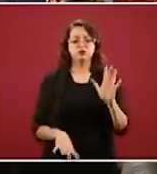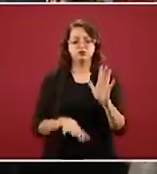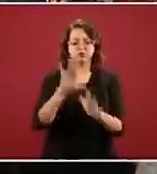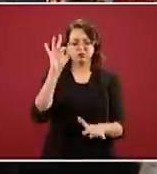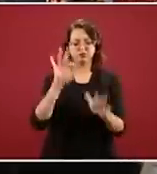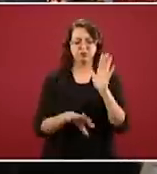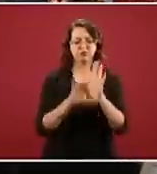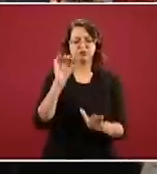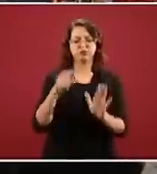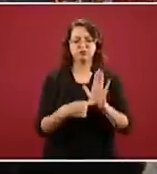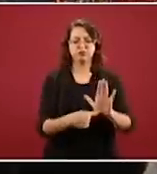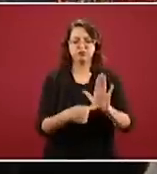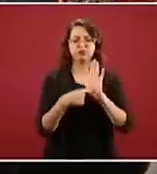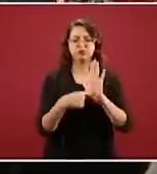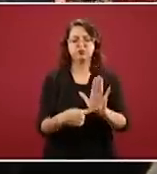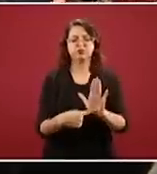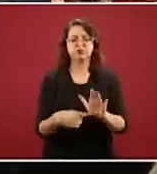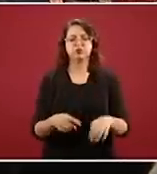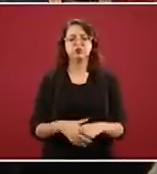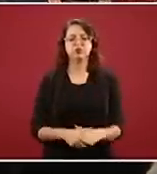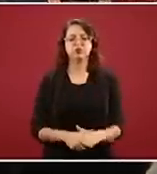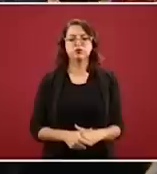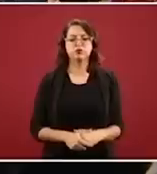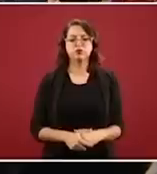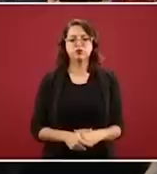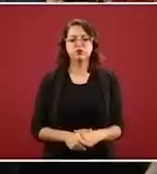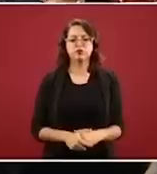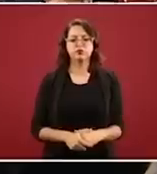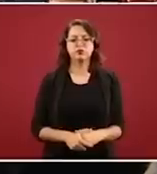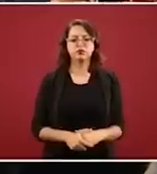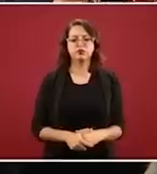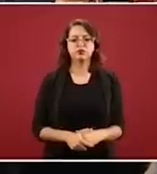selectiva. El problema de la incidencia.